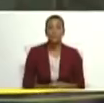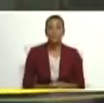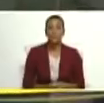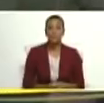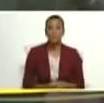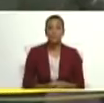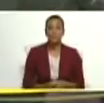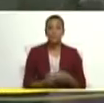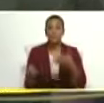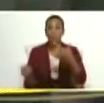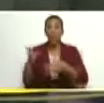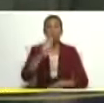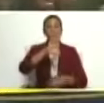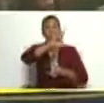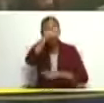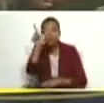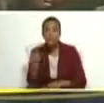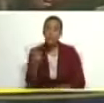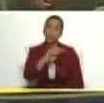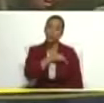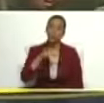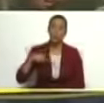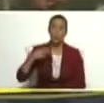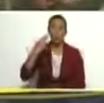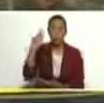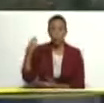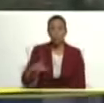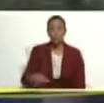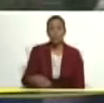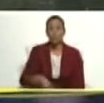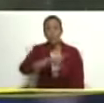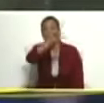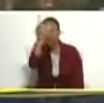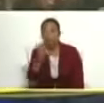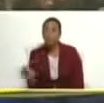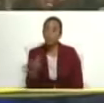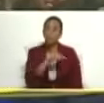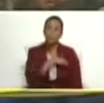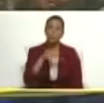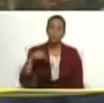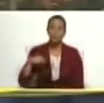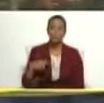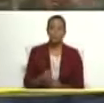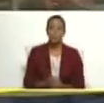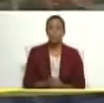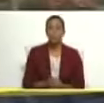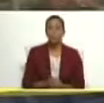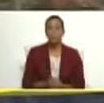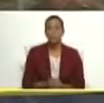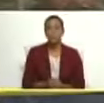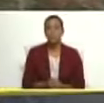¡El Esequibo es nuestro! ¡El Esequibo es nuestro!